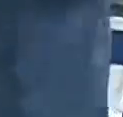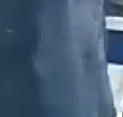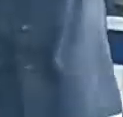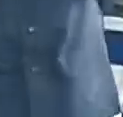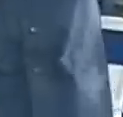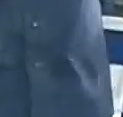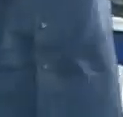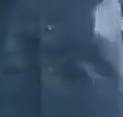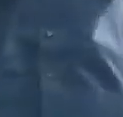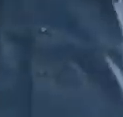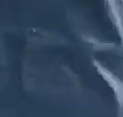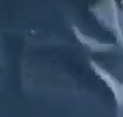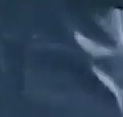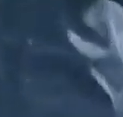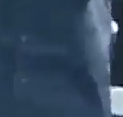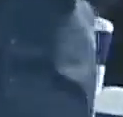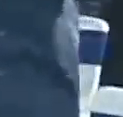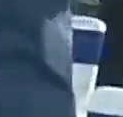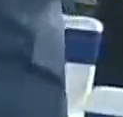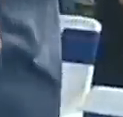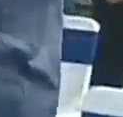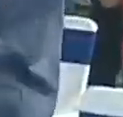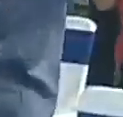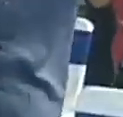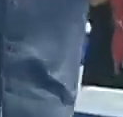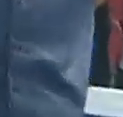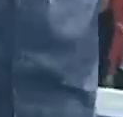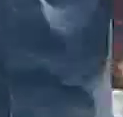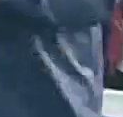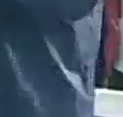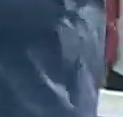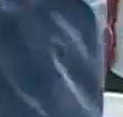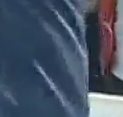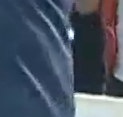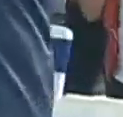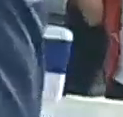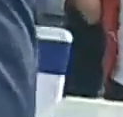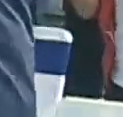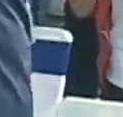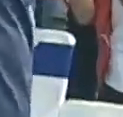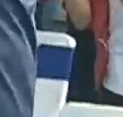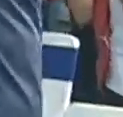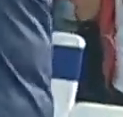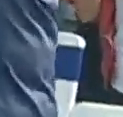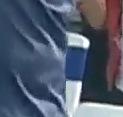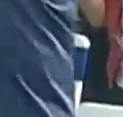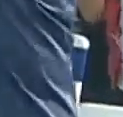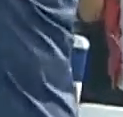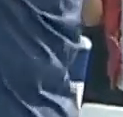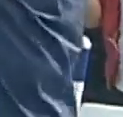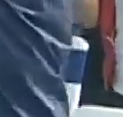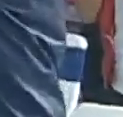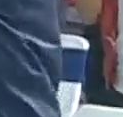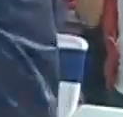le damos para atrás, atrás. La comuna o nada. Arriba, comunero, esto es para ti.